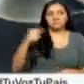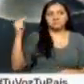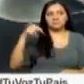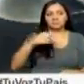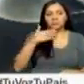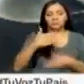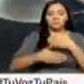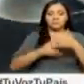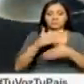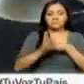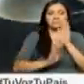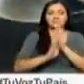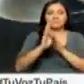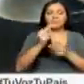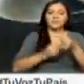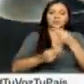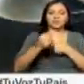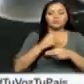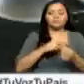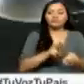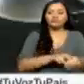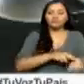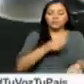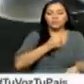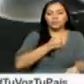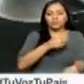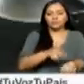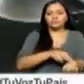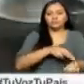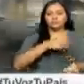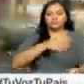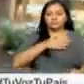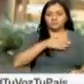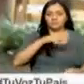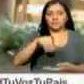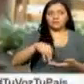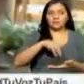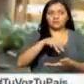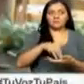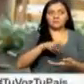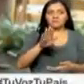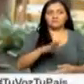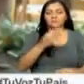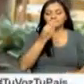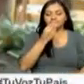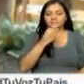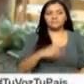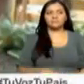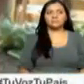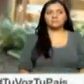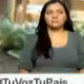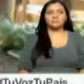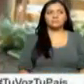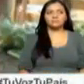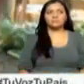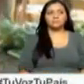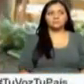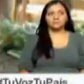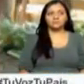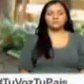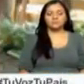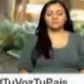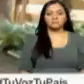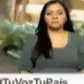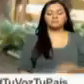tratando de rescatar la tradición de nuestros ancestros aquí